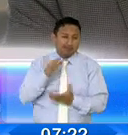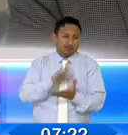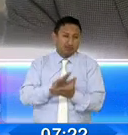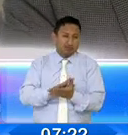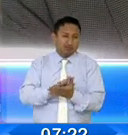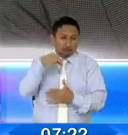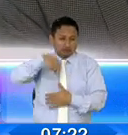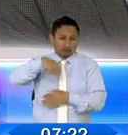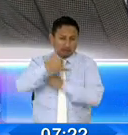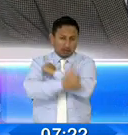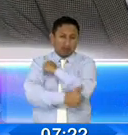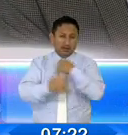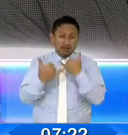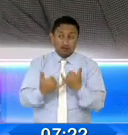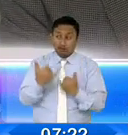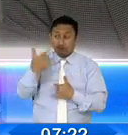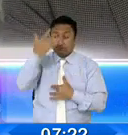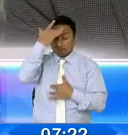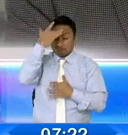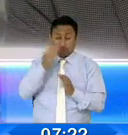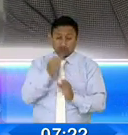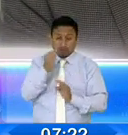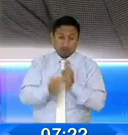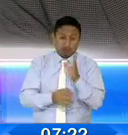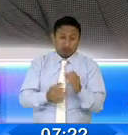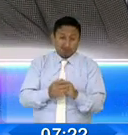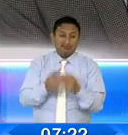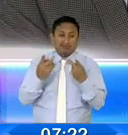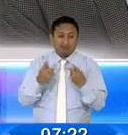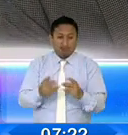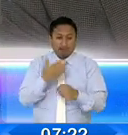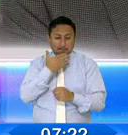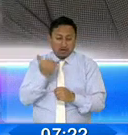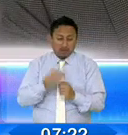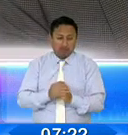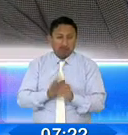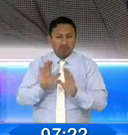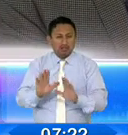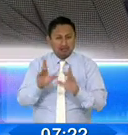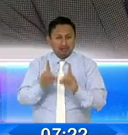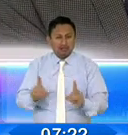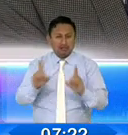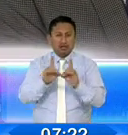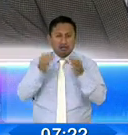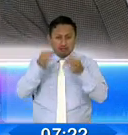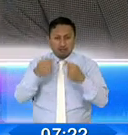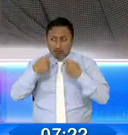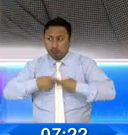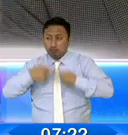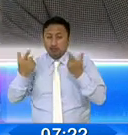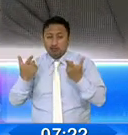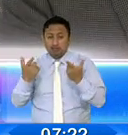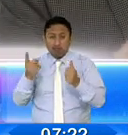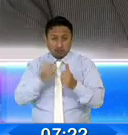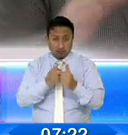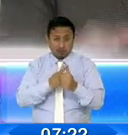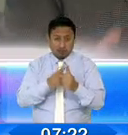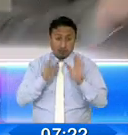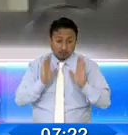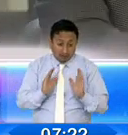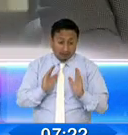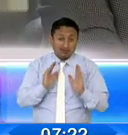en medio de esta pandemia y evidentemente esperar la proclama de los resultados del Consejo Nacional Electoral, para a partir de